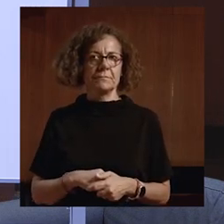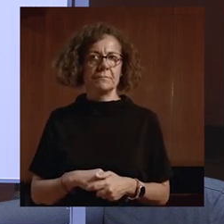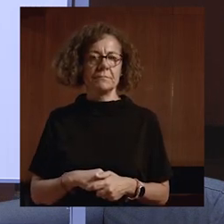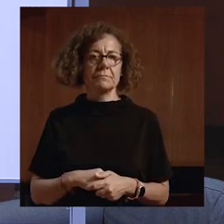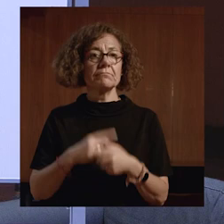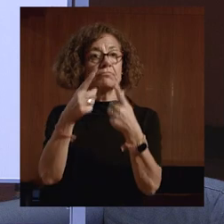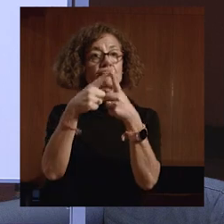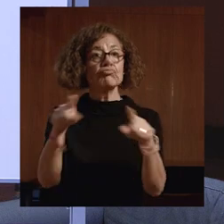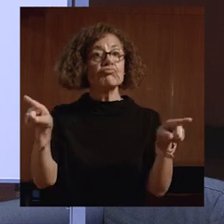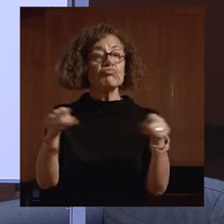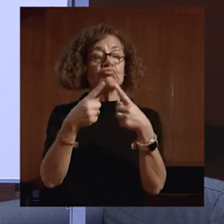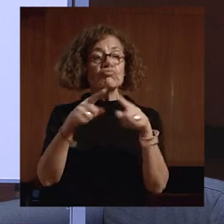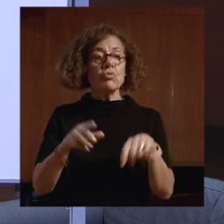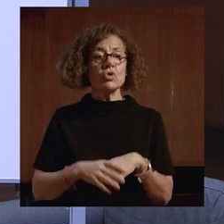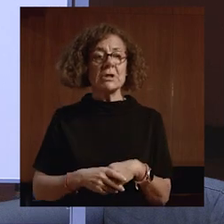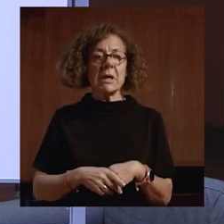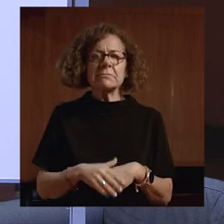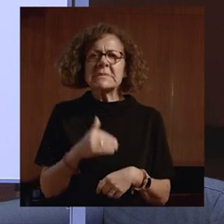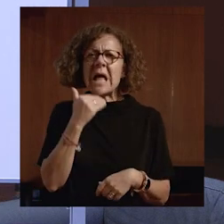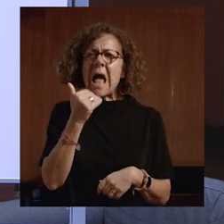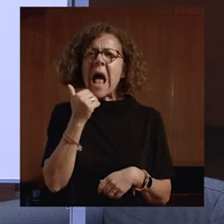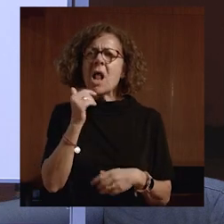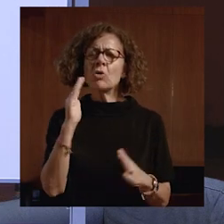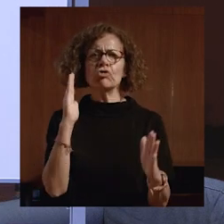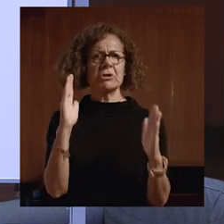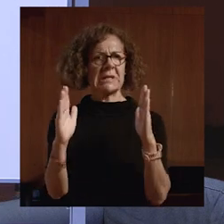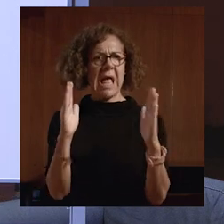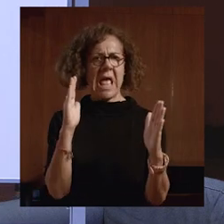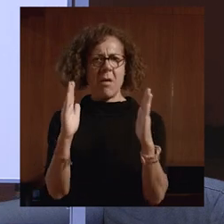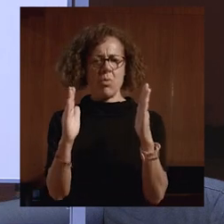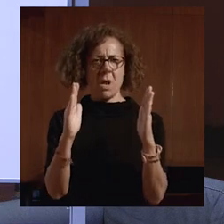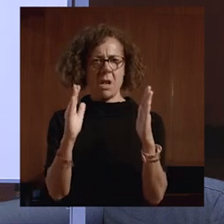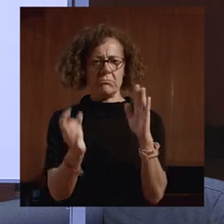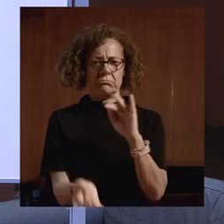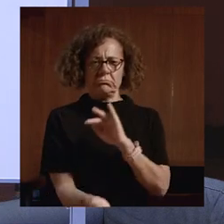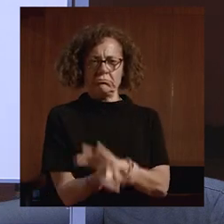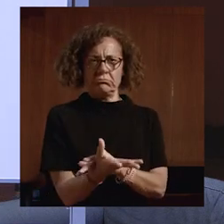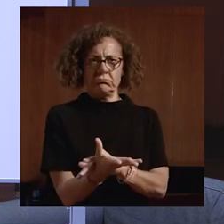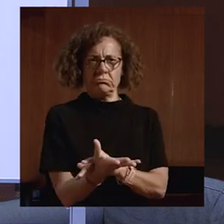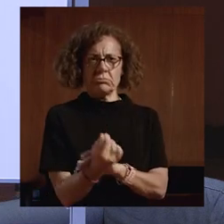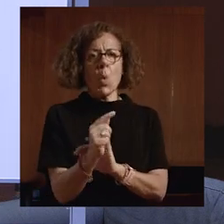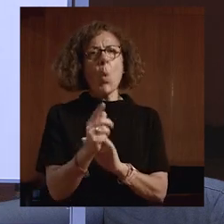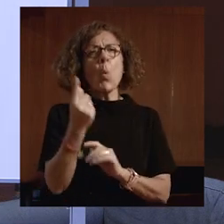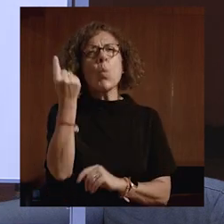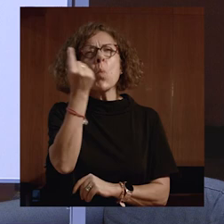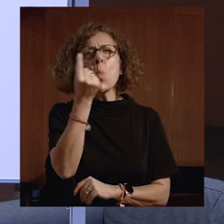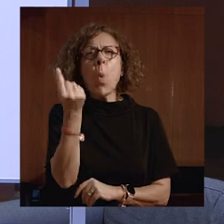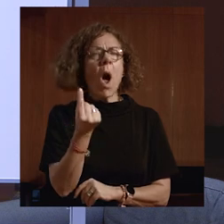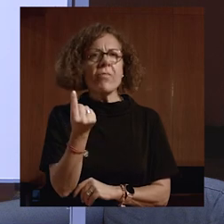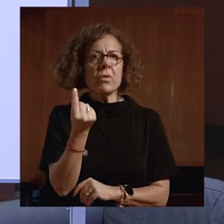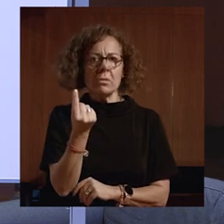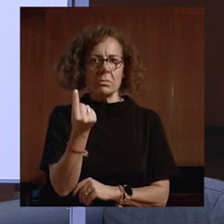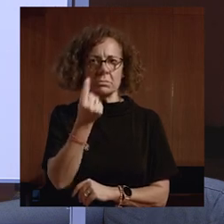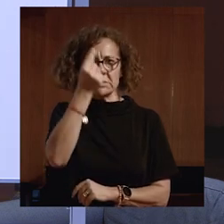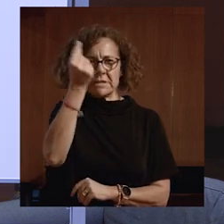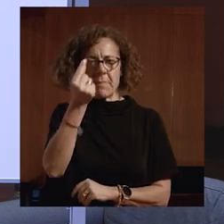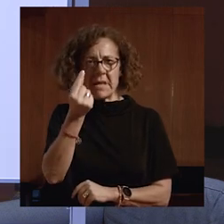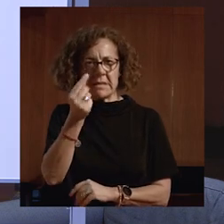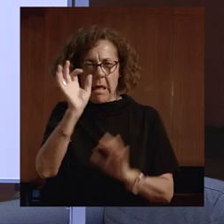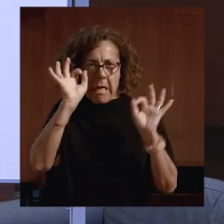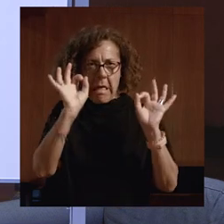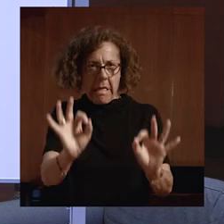La música es un fenómeno temporal, sucede. Un cuadro no, un cuadro está pintado, un cuadro